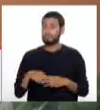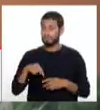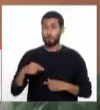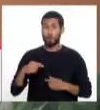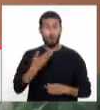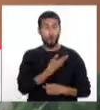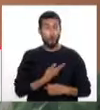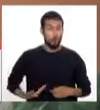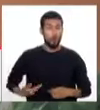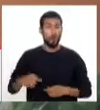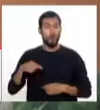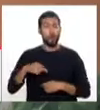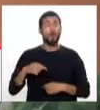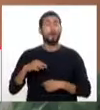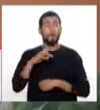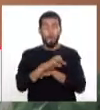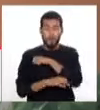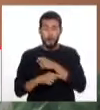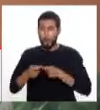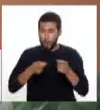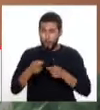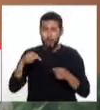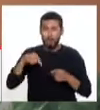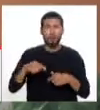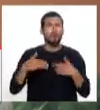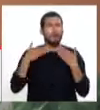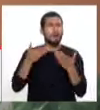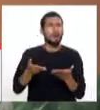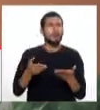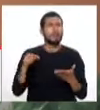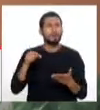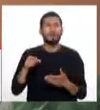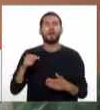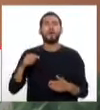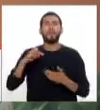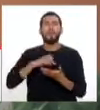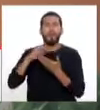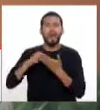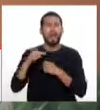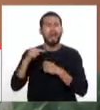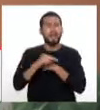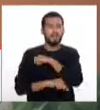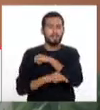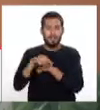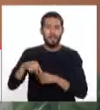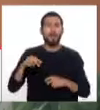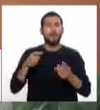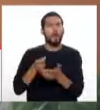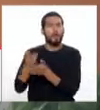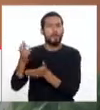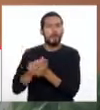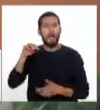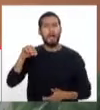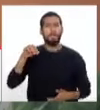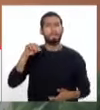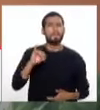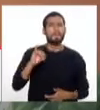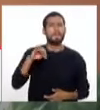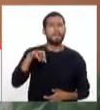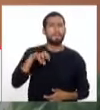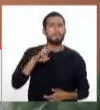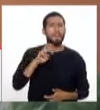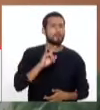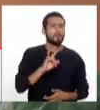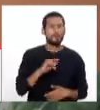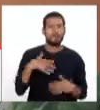nuestro gobierno va a relanzar el programa nacional Compras a Mi Perú. Ya hemos asignado más